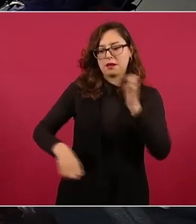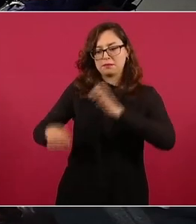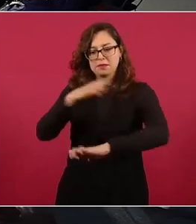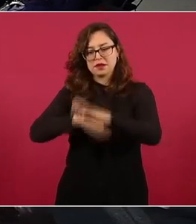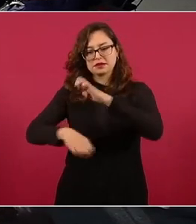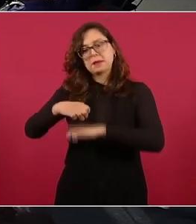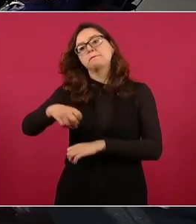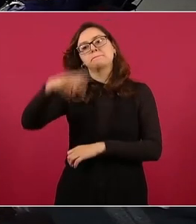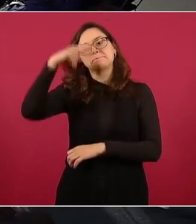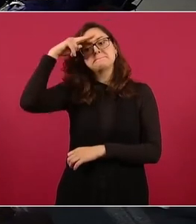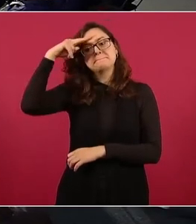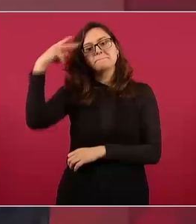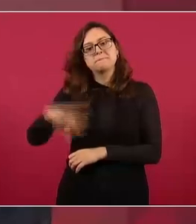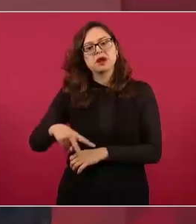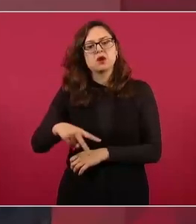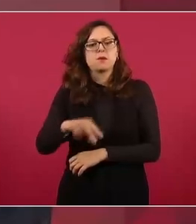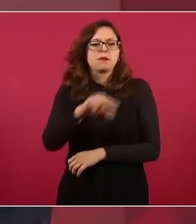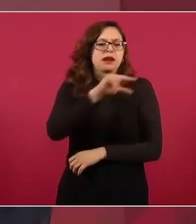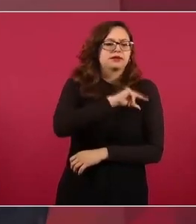mexicanos.